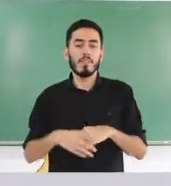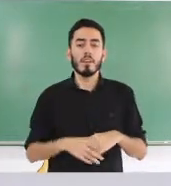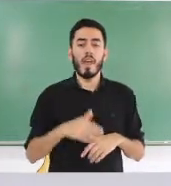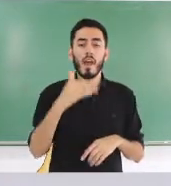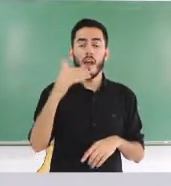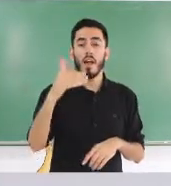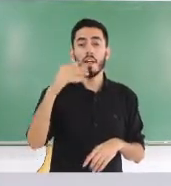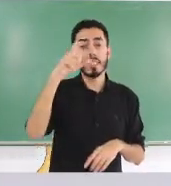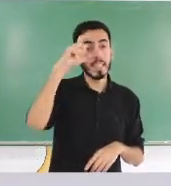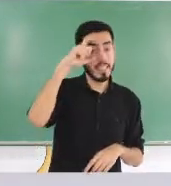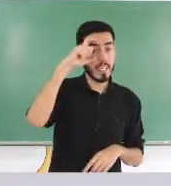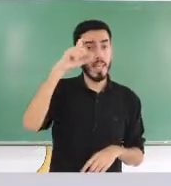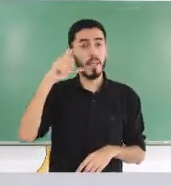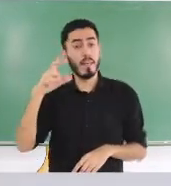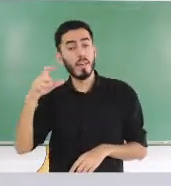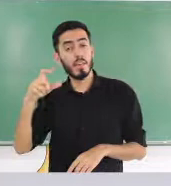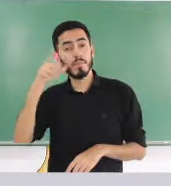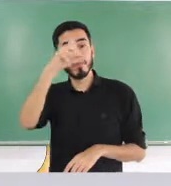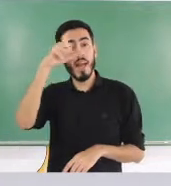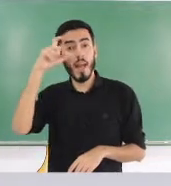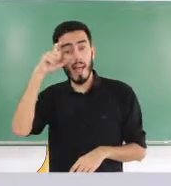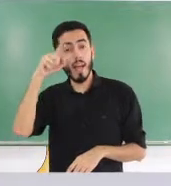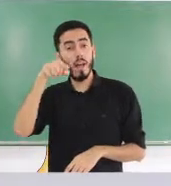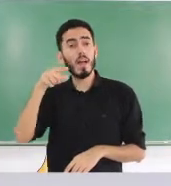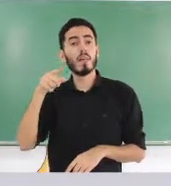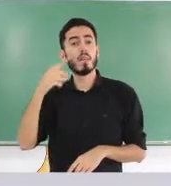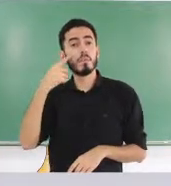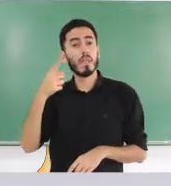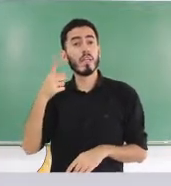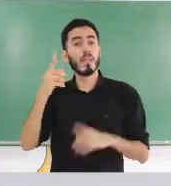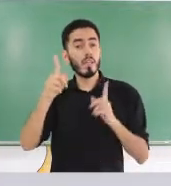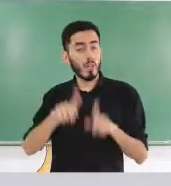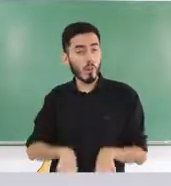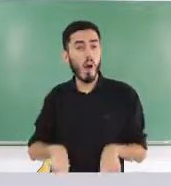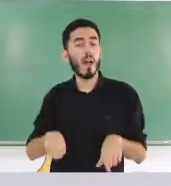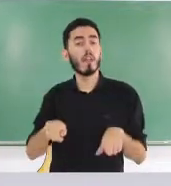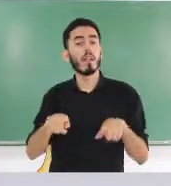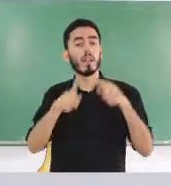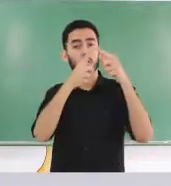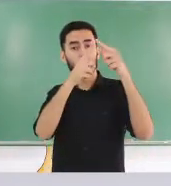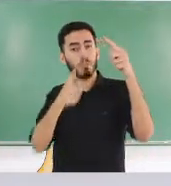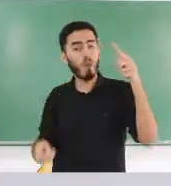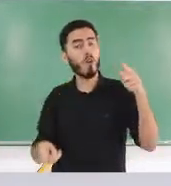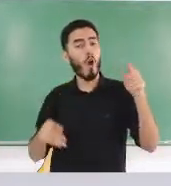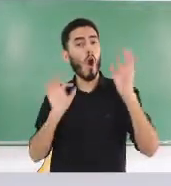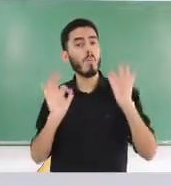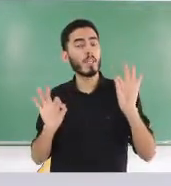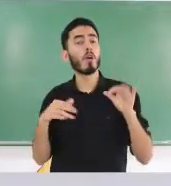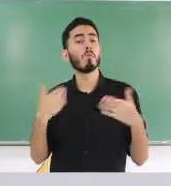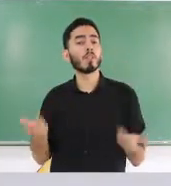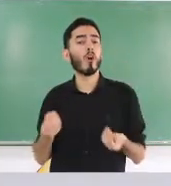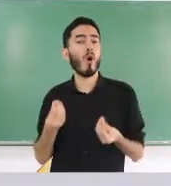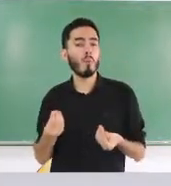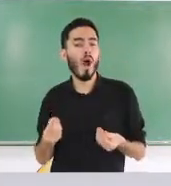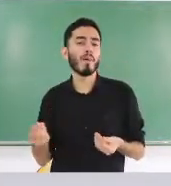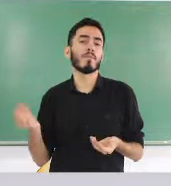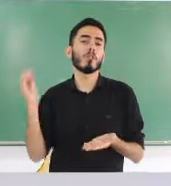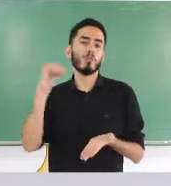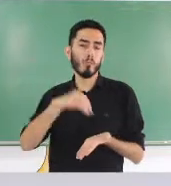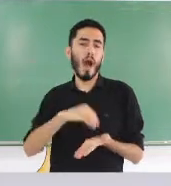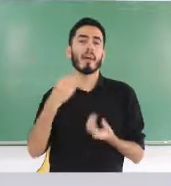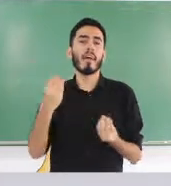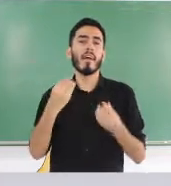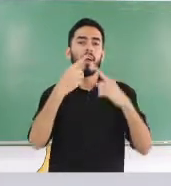CE, que fíjense nuevamente, ocupamos ambos segmentos. Por lo tanto, lo que vamos a hacer es sumarlo.